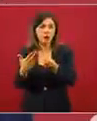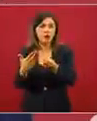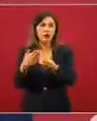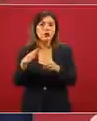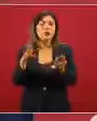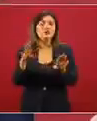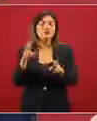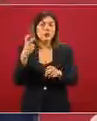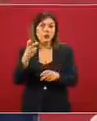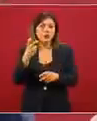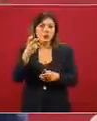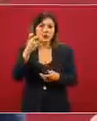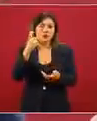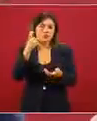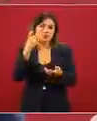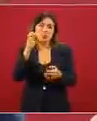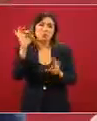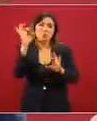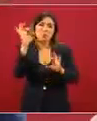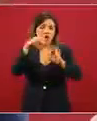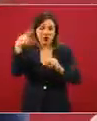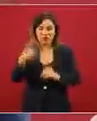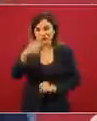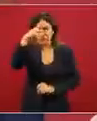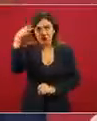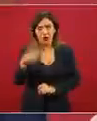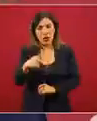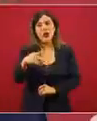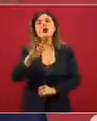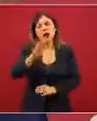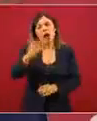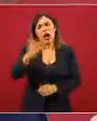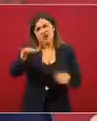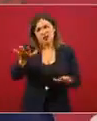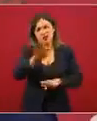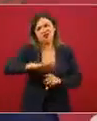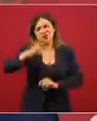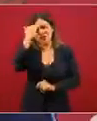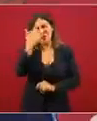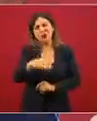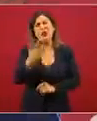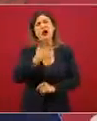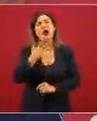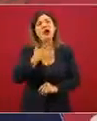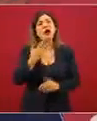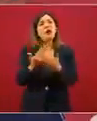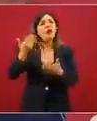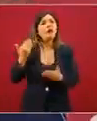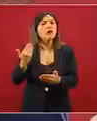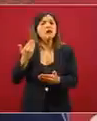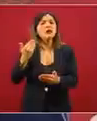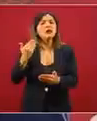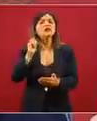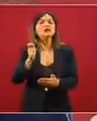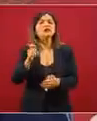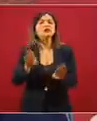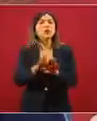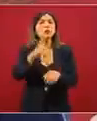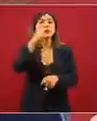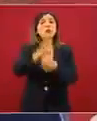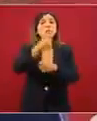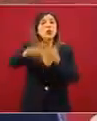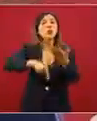nuestra moneda. Ya sabemos, estábamos en el primer